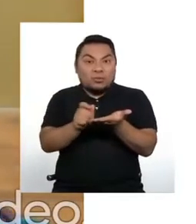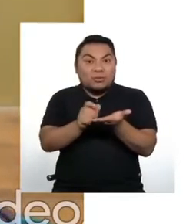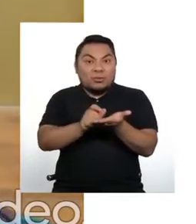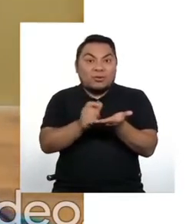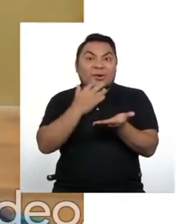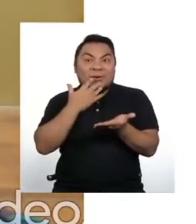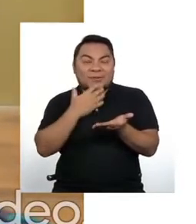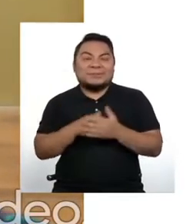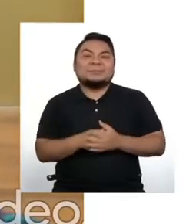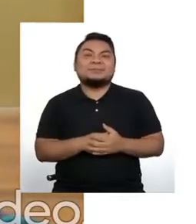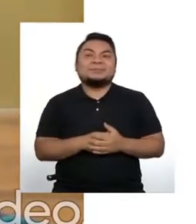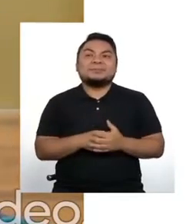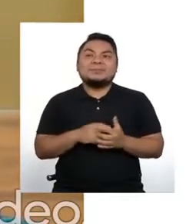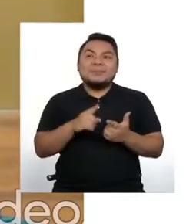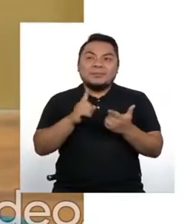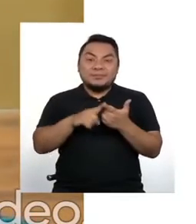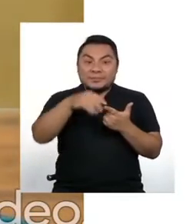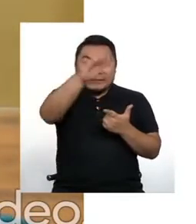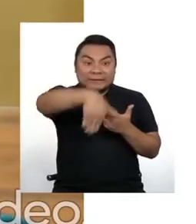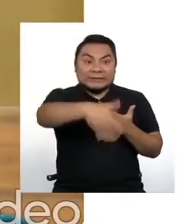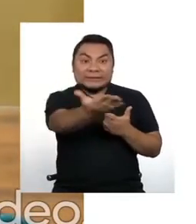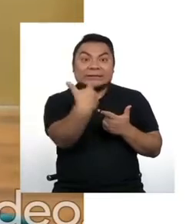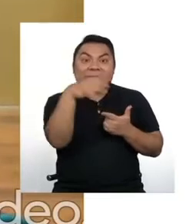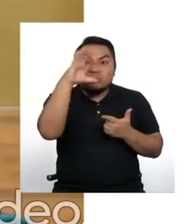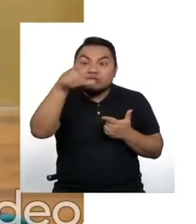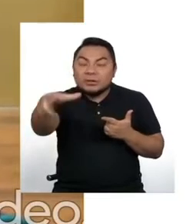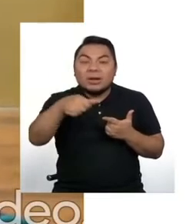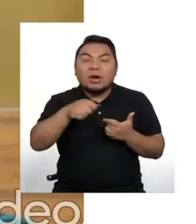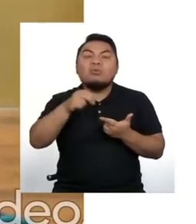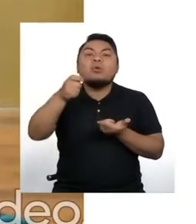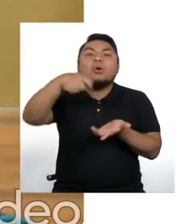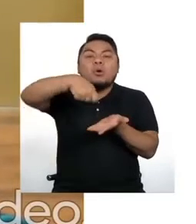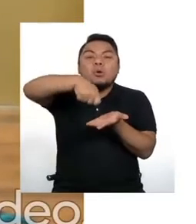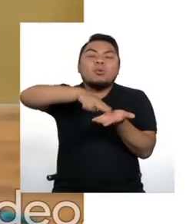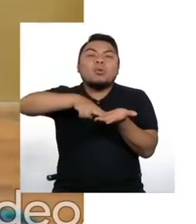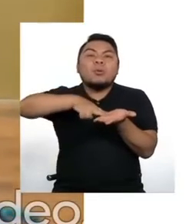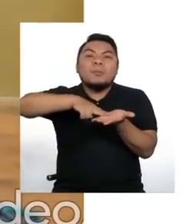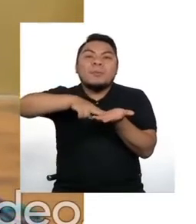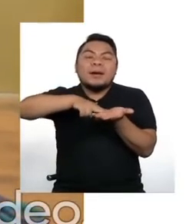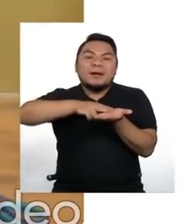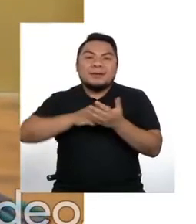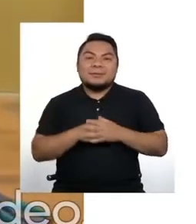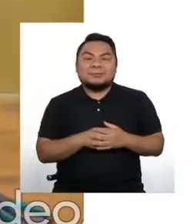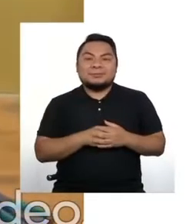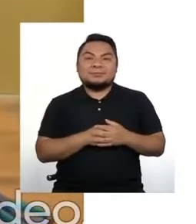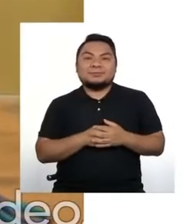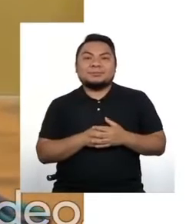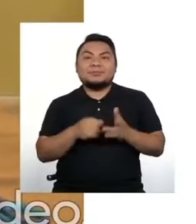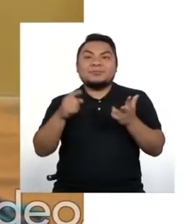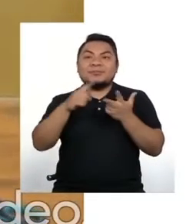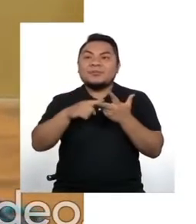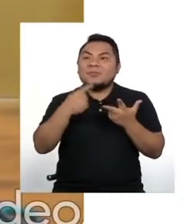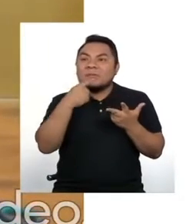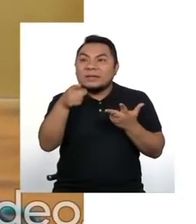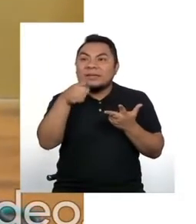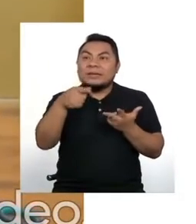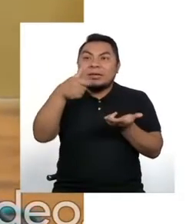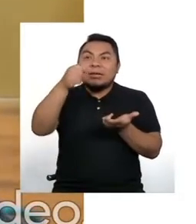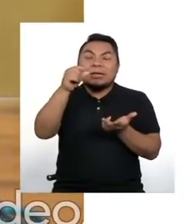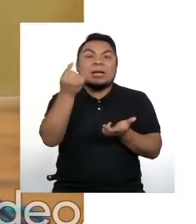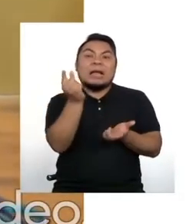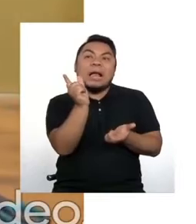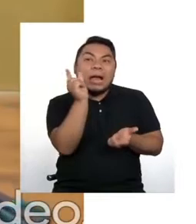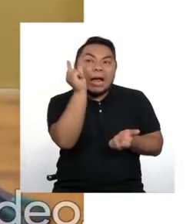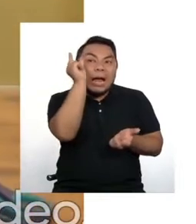ejemplo, puedes usar un par de medias blancas, un par de medias rojas y un par de medias a